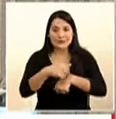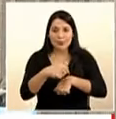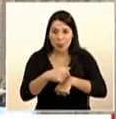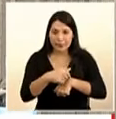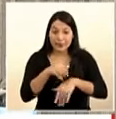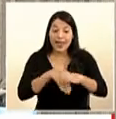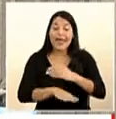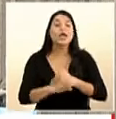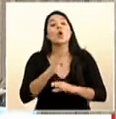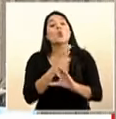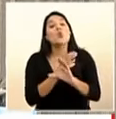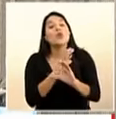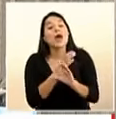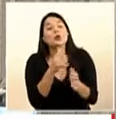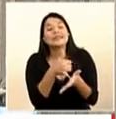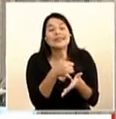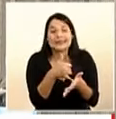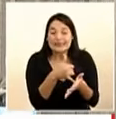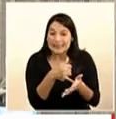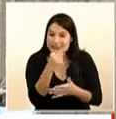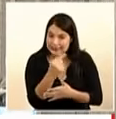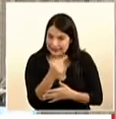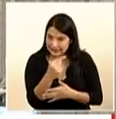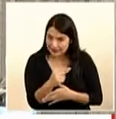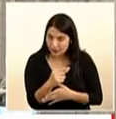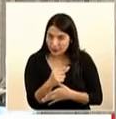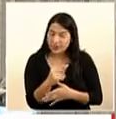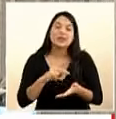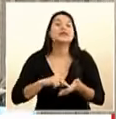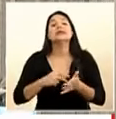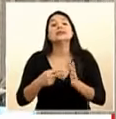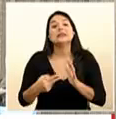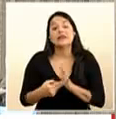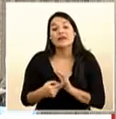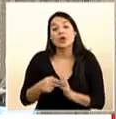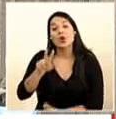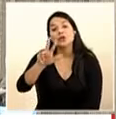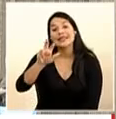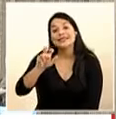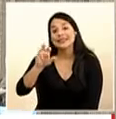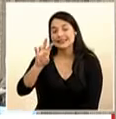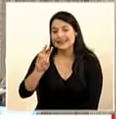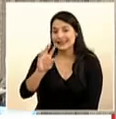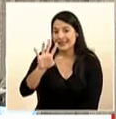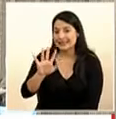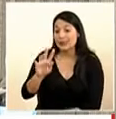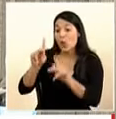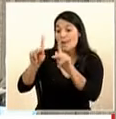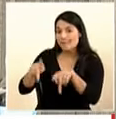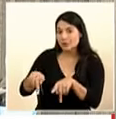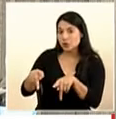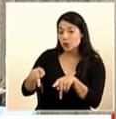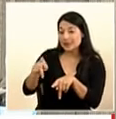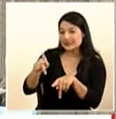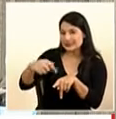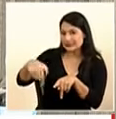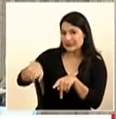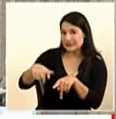están en cuidados intensivos si dividimos eso por los 375 casos que ya han sido diagnosticados